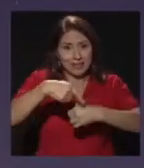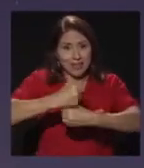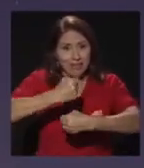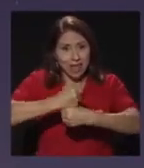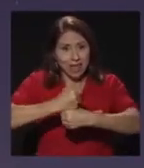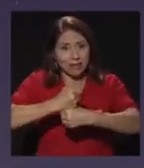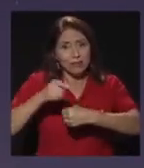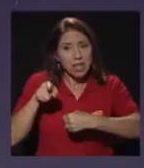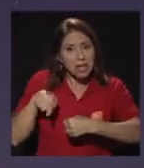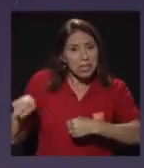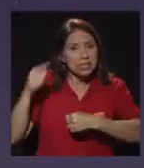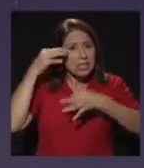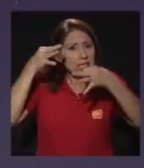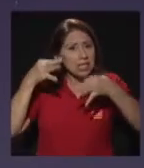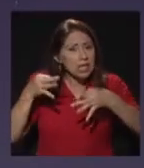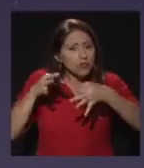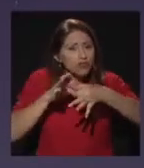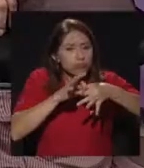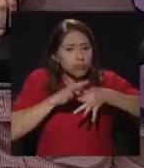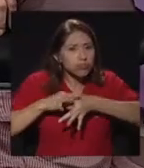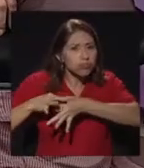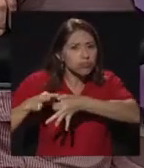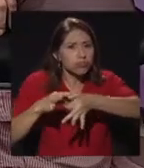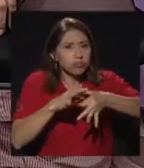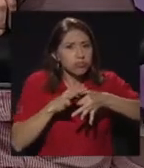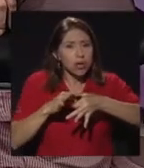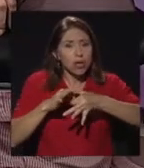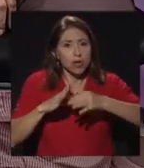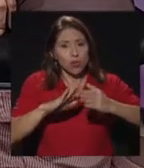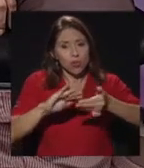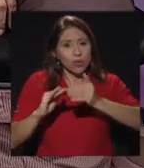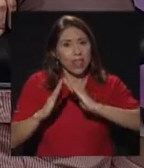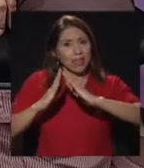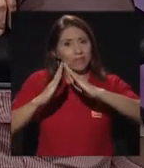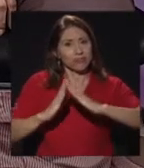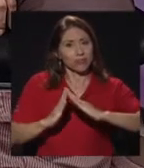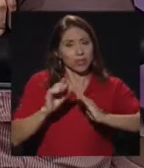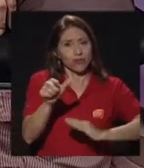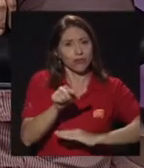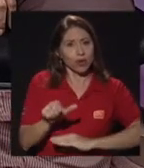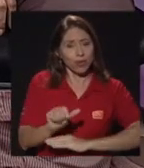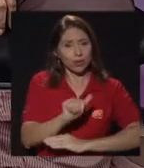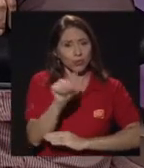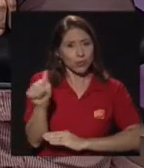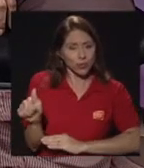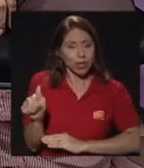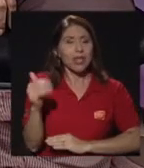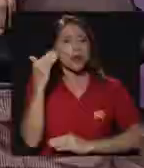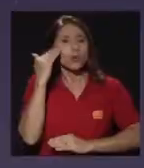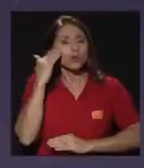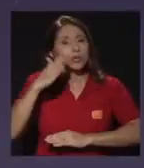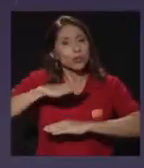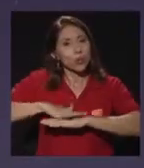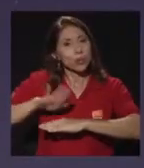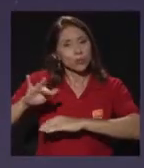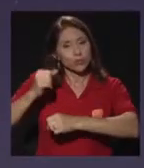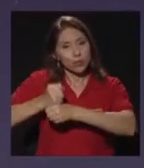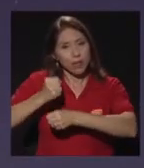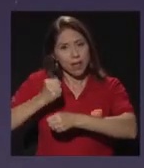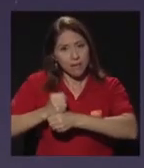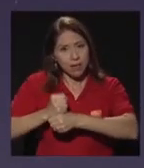y unirse en donde ellas viven, que es Río Azul, y bueno, conocer un poco más acerca del trabajo que ellas